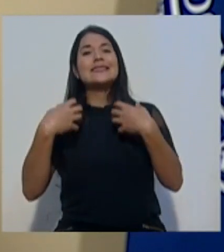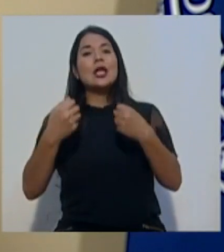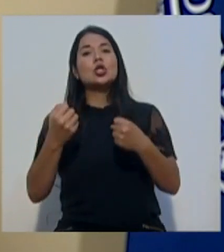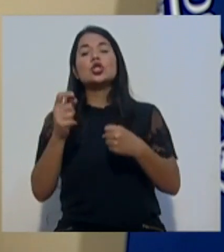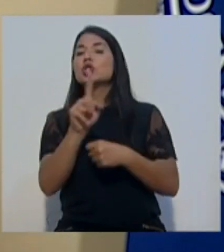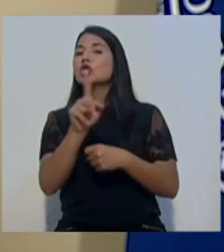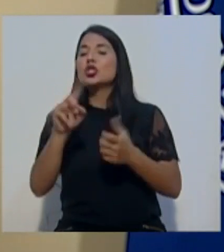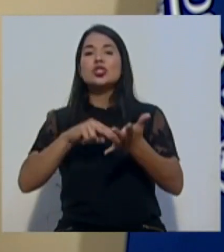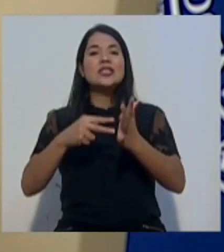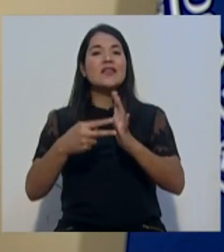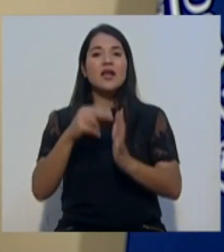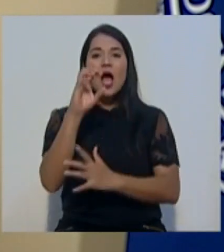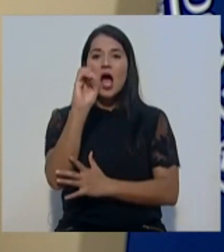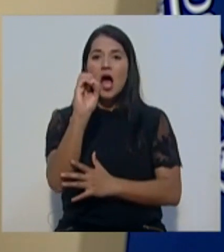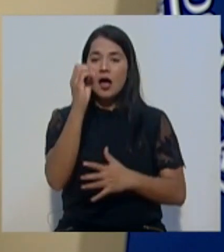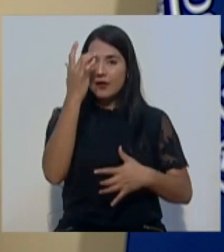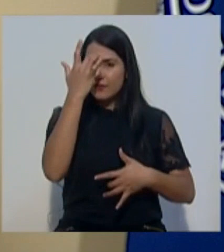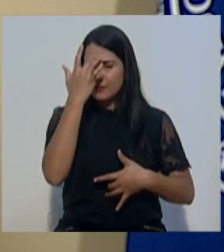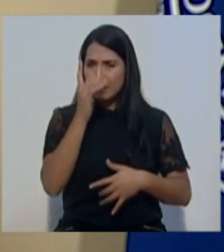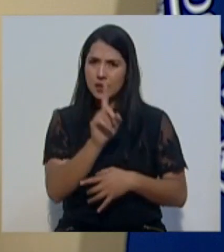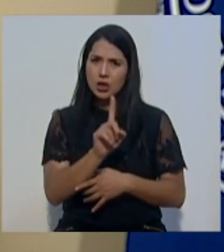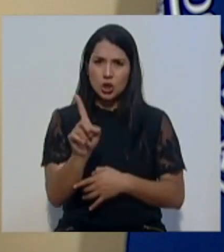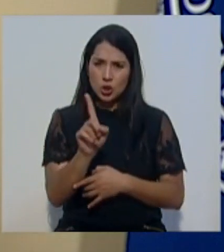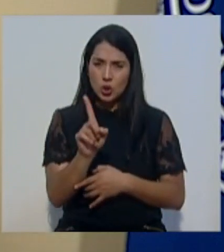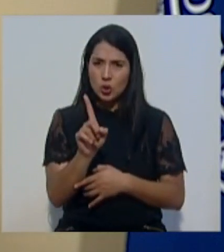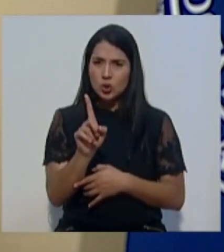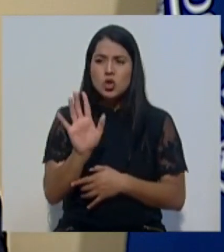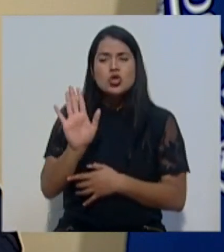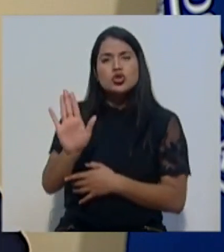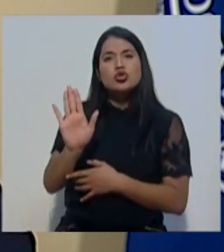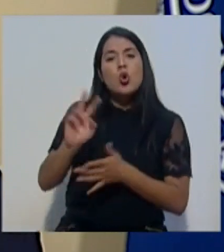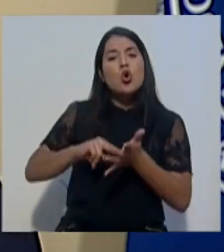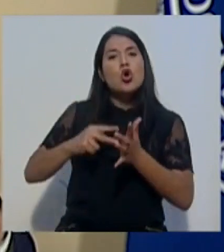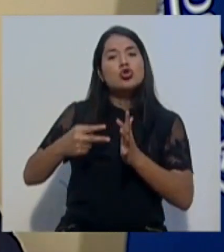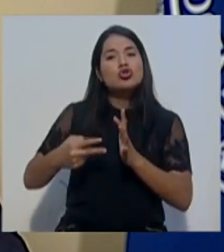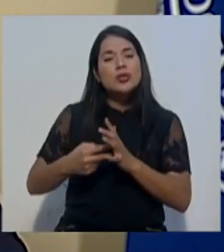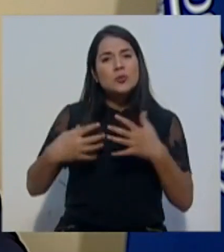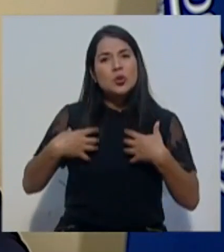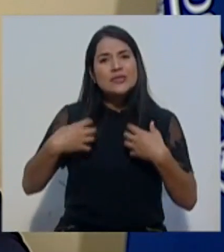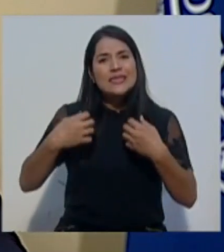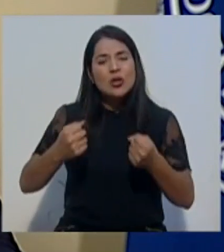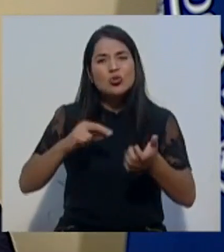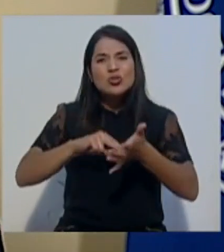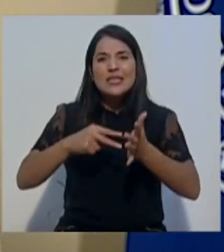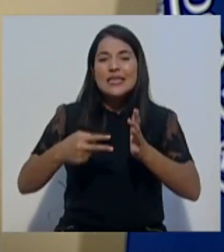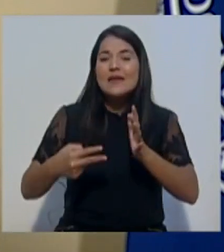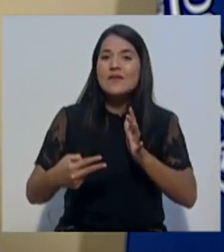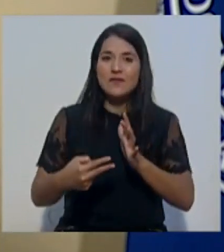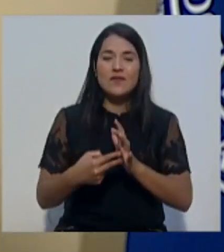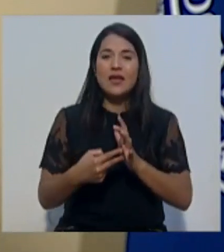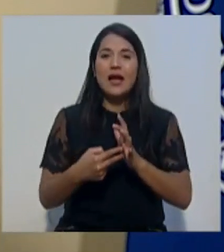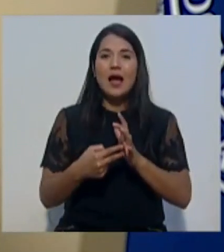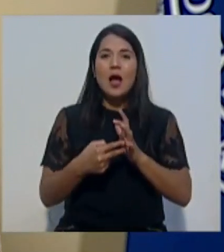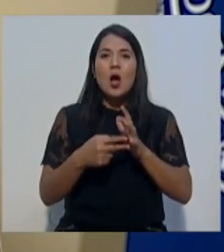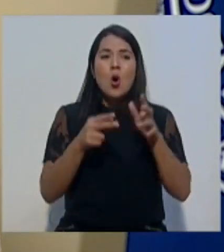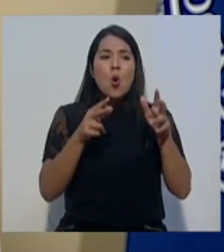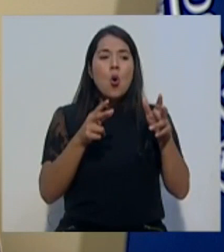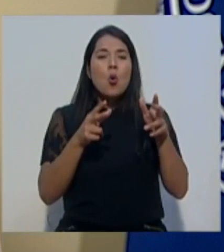enfermedad en el paradigma que hay. La visión de salud es una visión integral del bienestar de